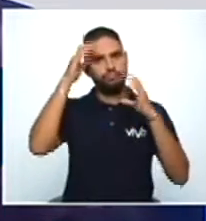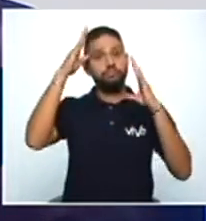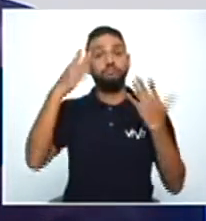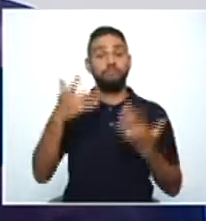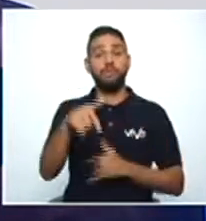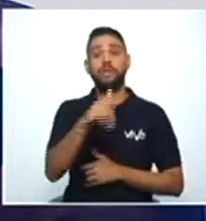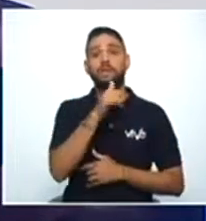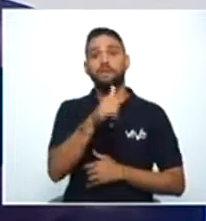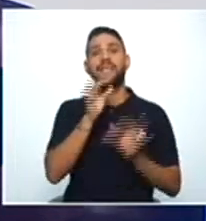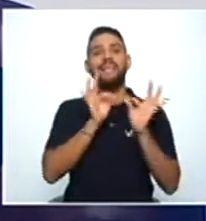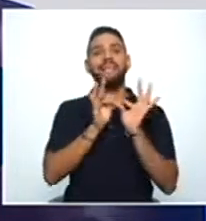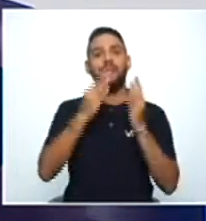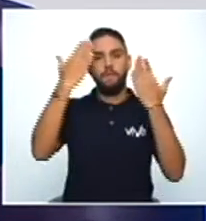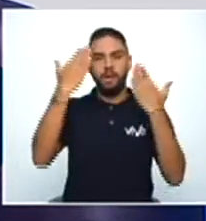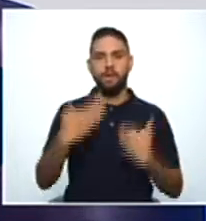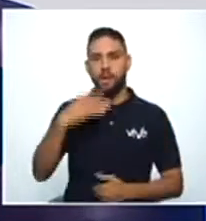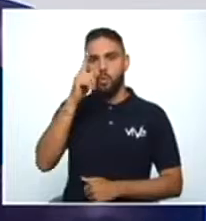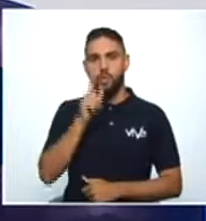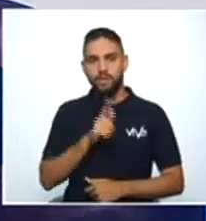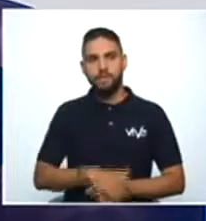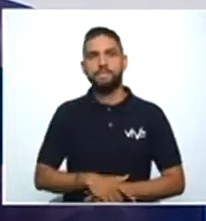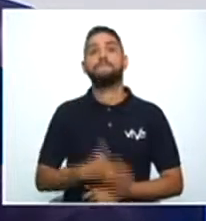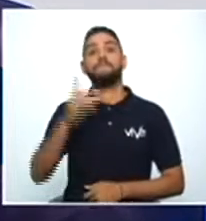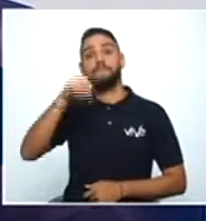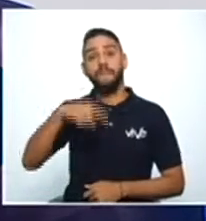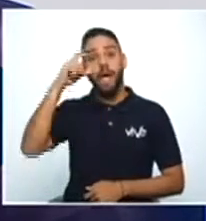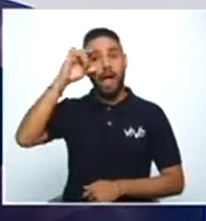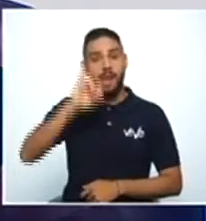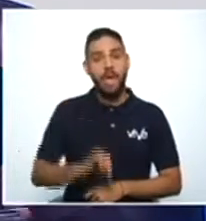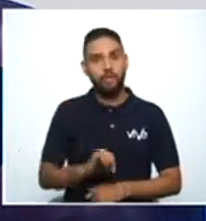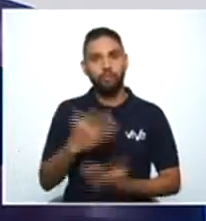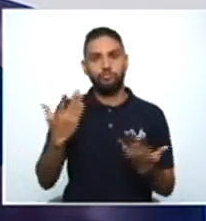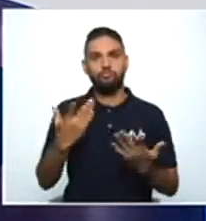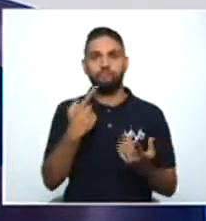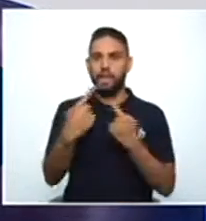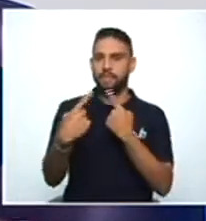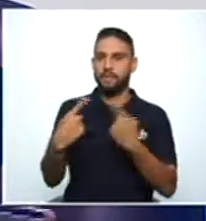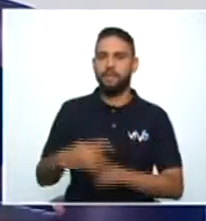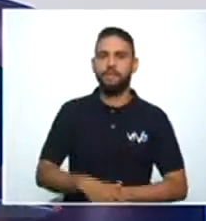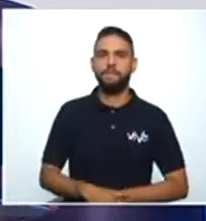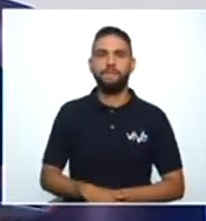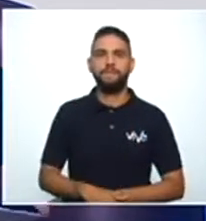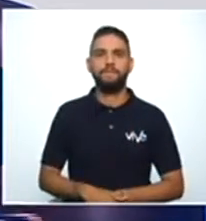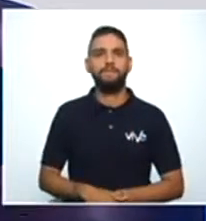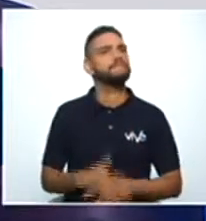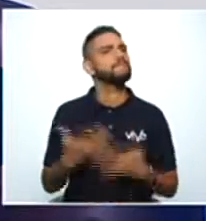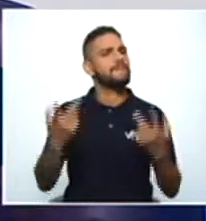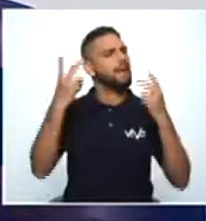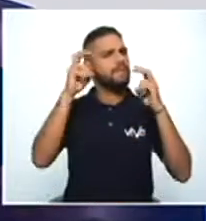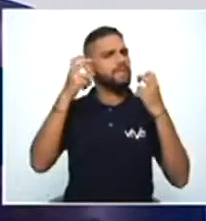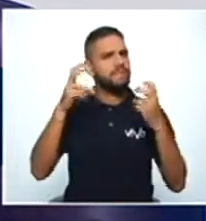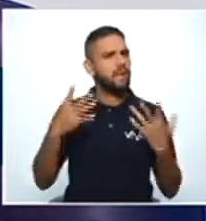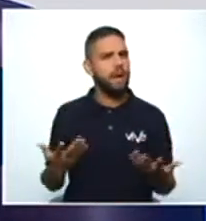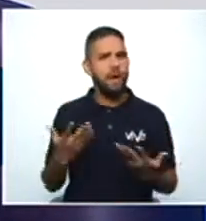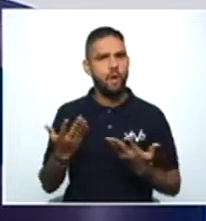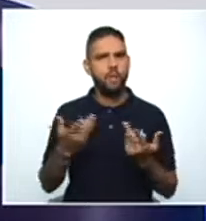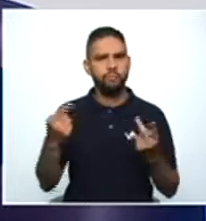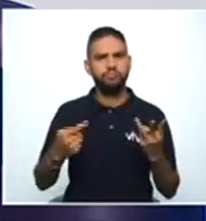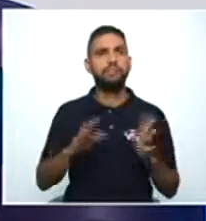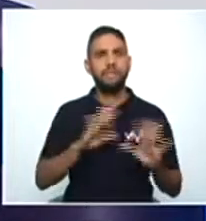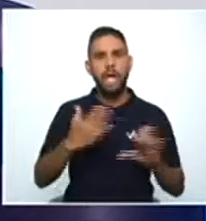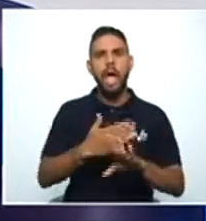estaremos acompañando como intérprete de señas luís farías y persona alejandro vergara y me tomaba vamos a entrar en tema y como lo habíamos